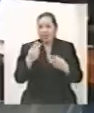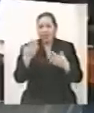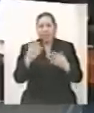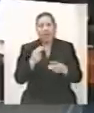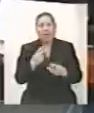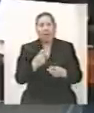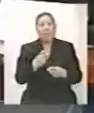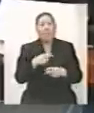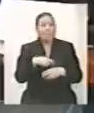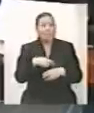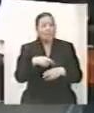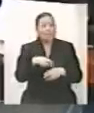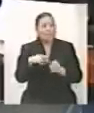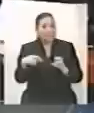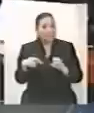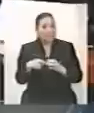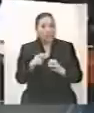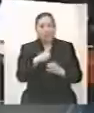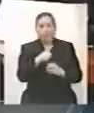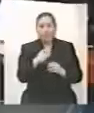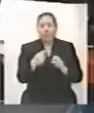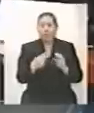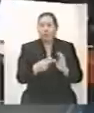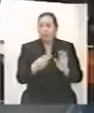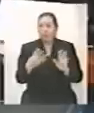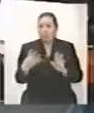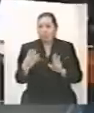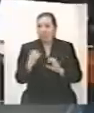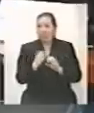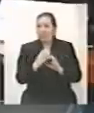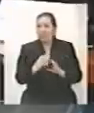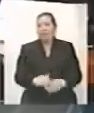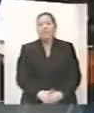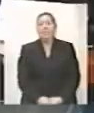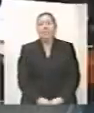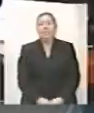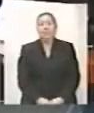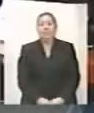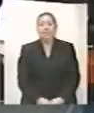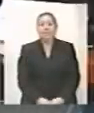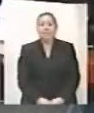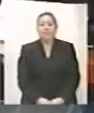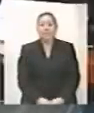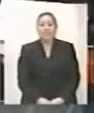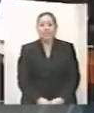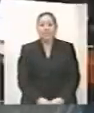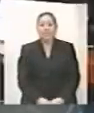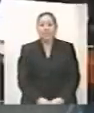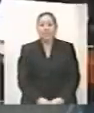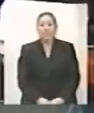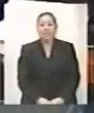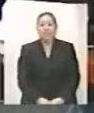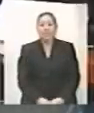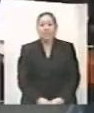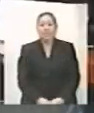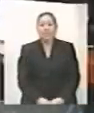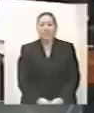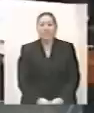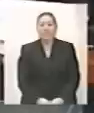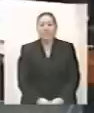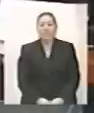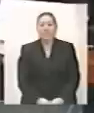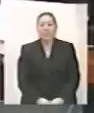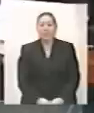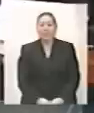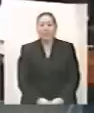y Ayacucho por 179 días. Y ciertamente se supone que son acciones